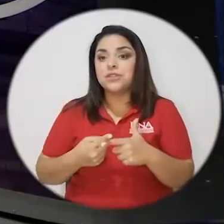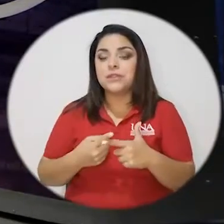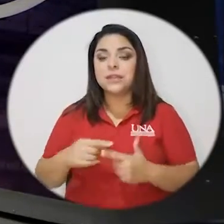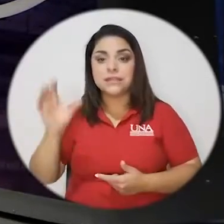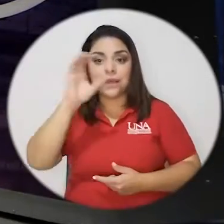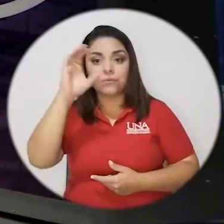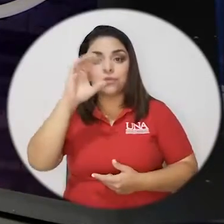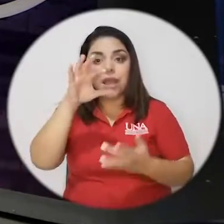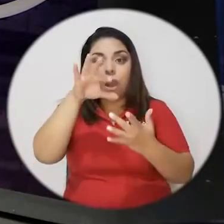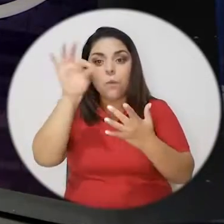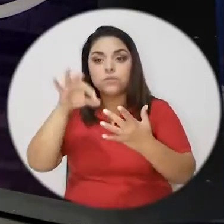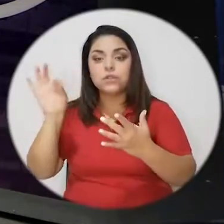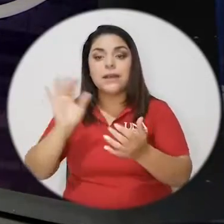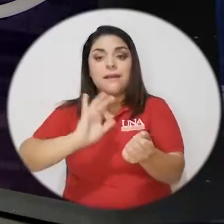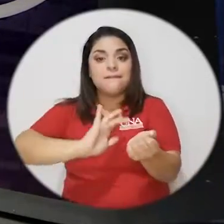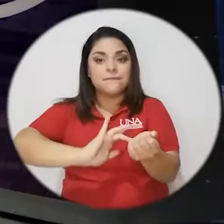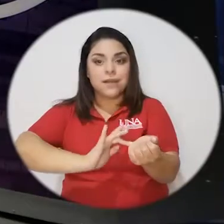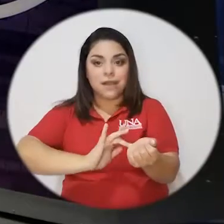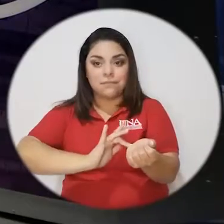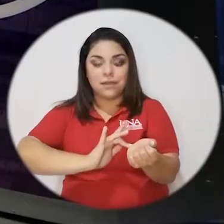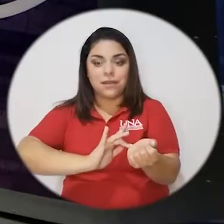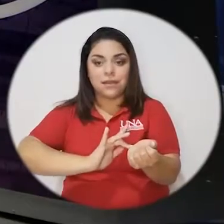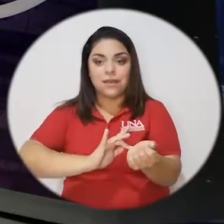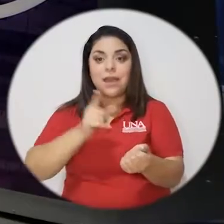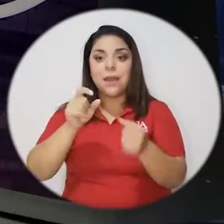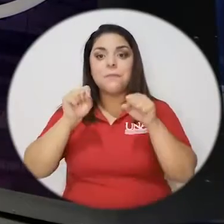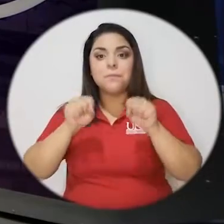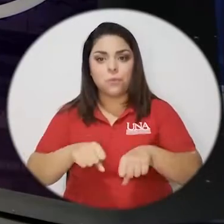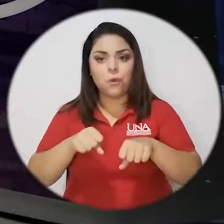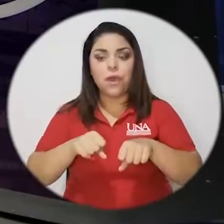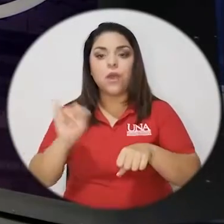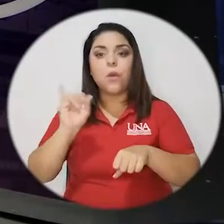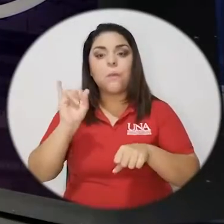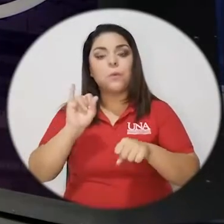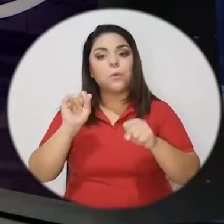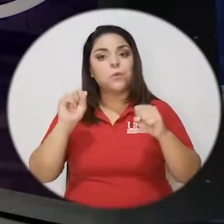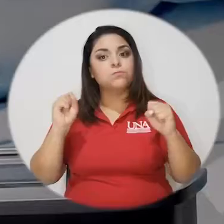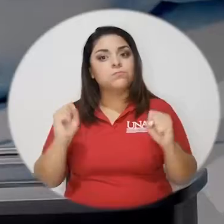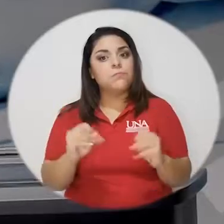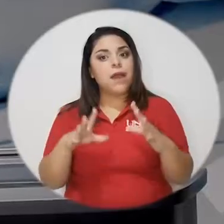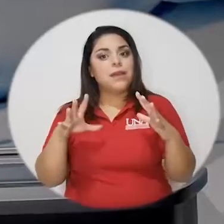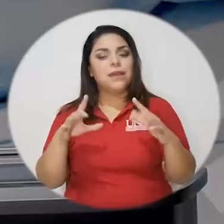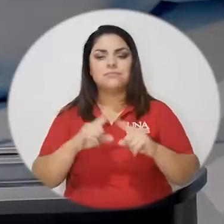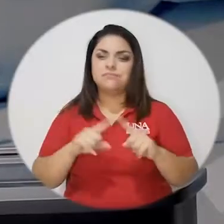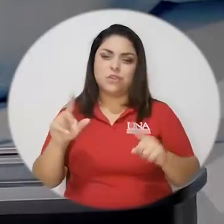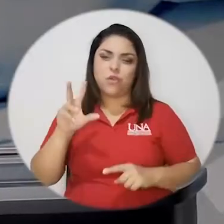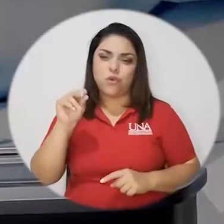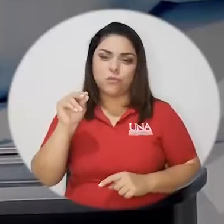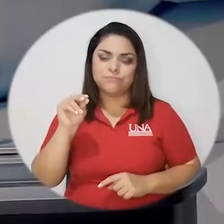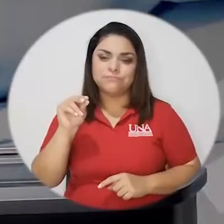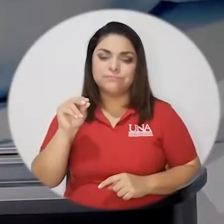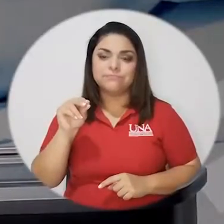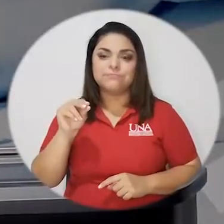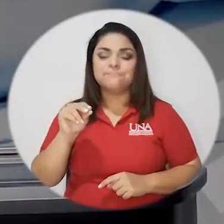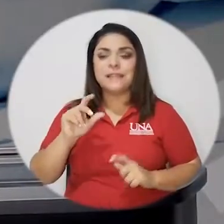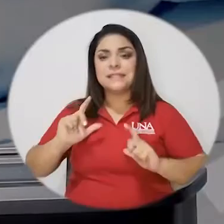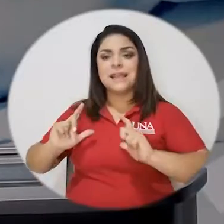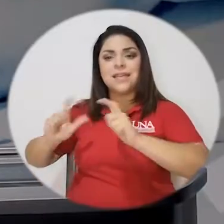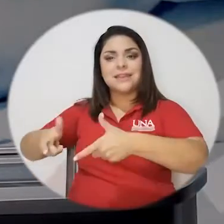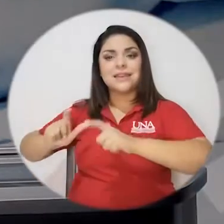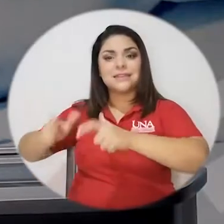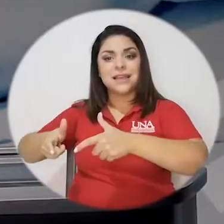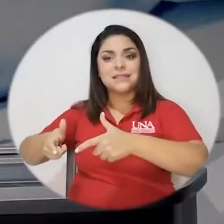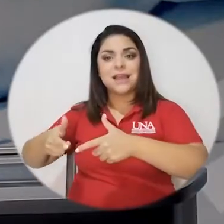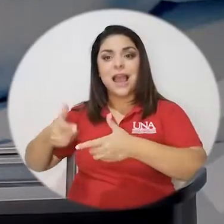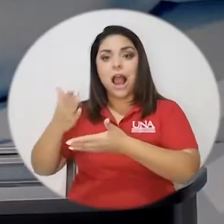se buscan opciones farmacológicas que pueden ser mágicas y al final no lo son. Se desechan algunas